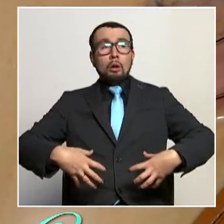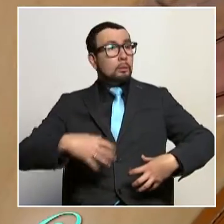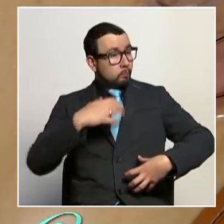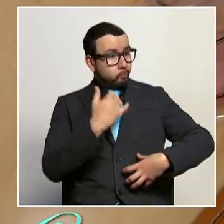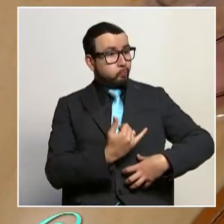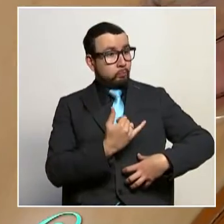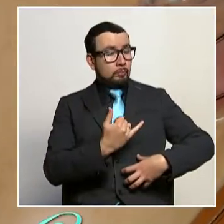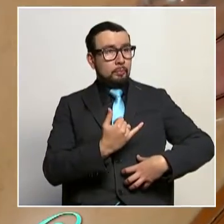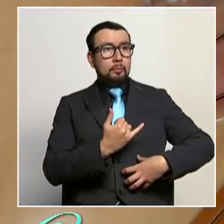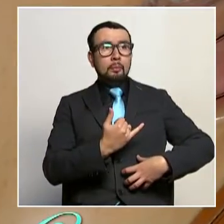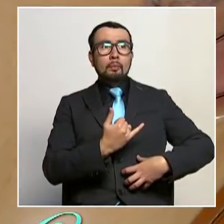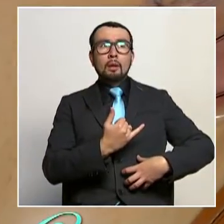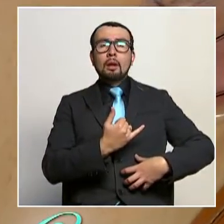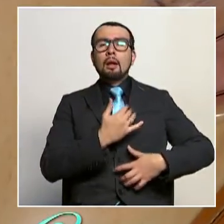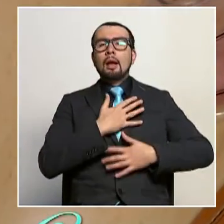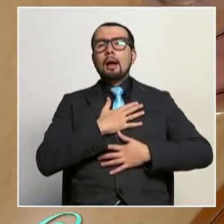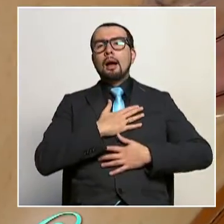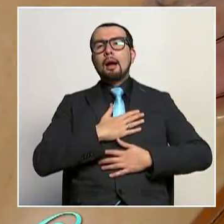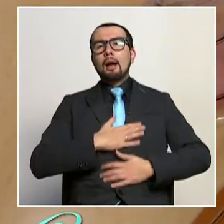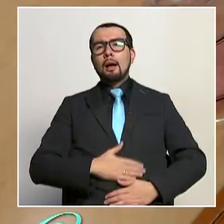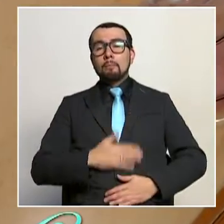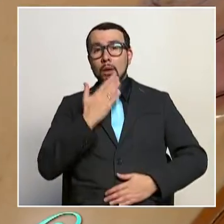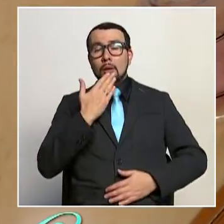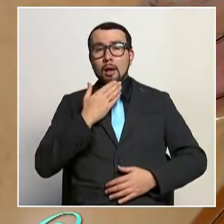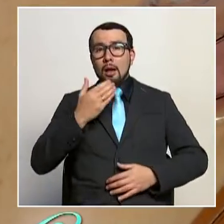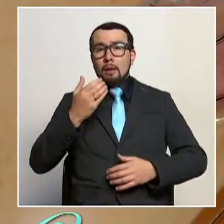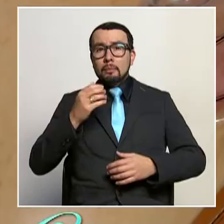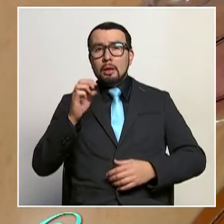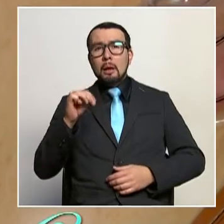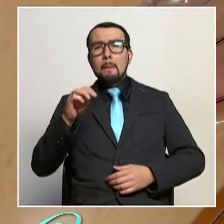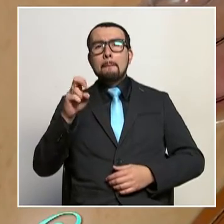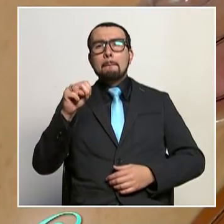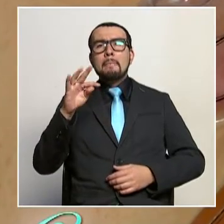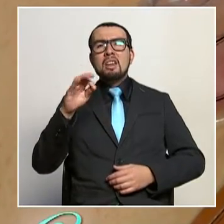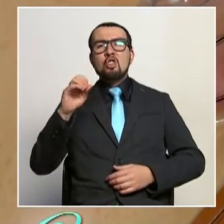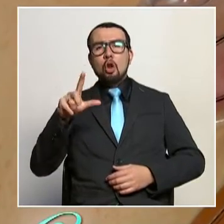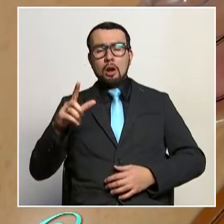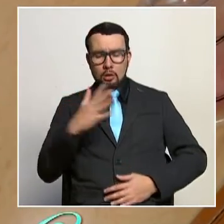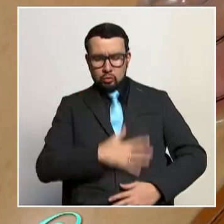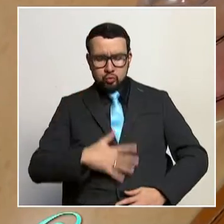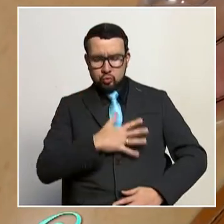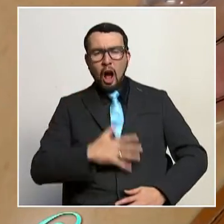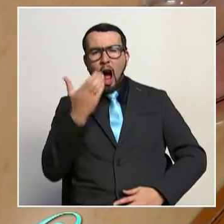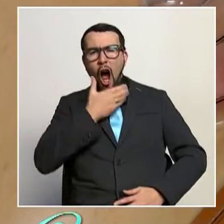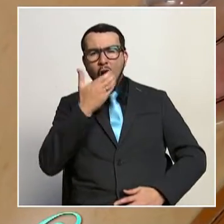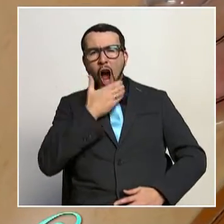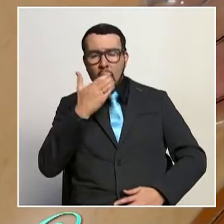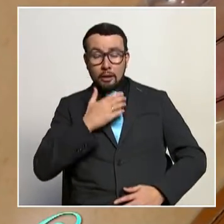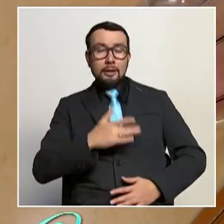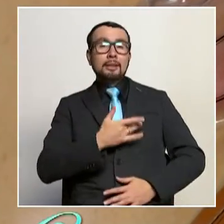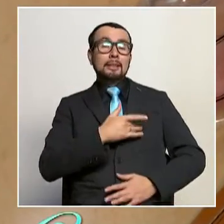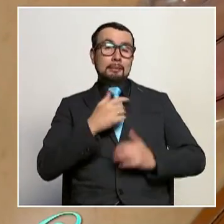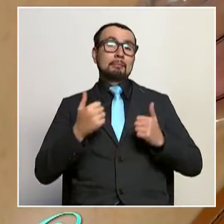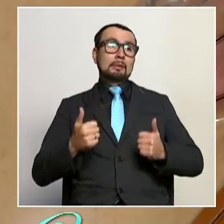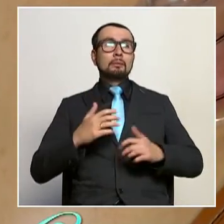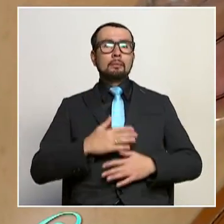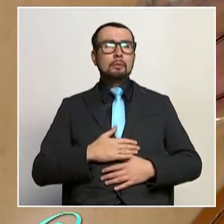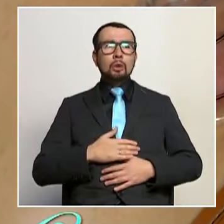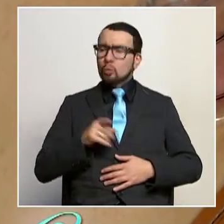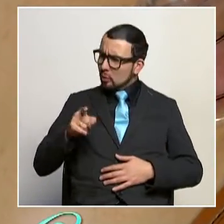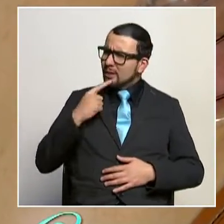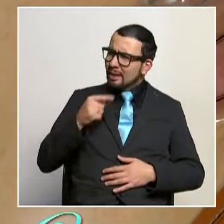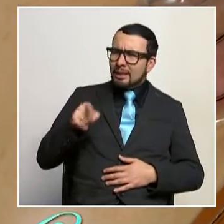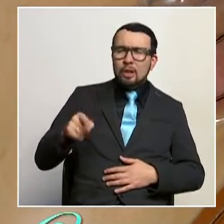como del mentol, que es muy agradable con el calor, y siente uno Y, la mejoría. y usted refería mucho dolor en